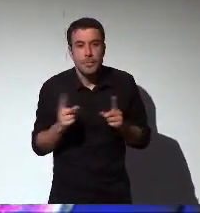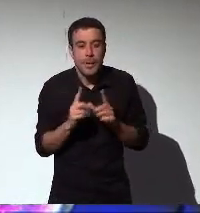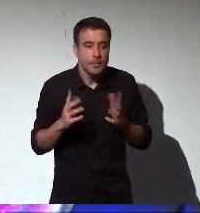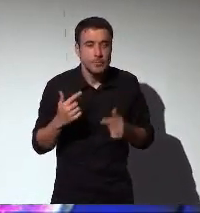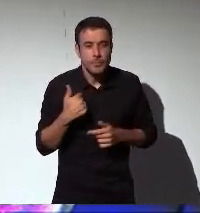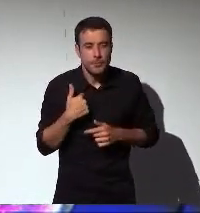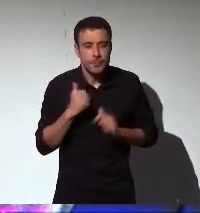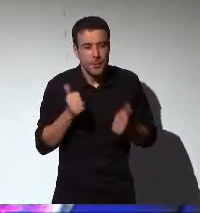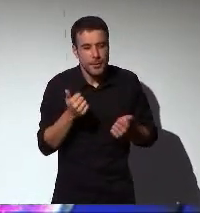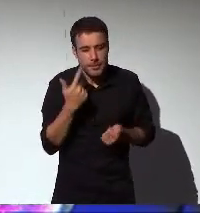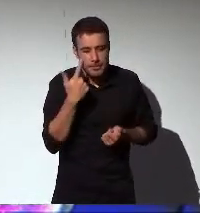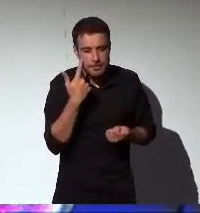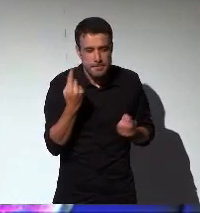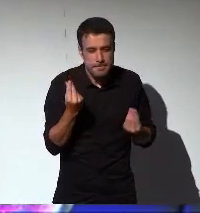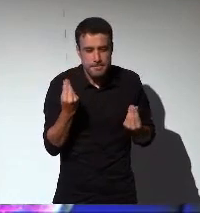yo percibo